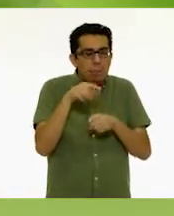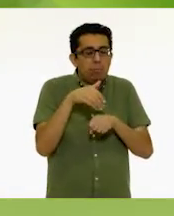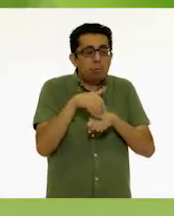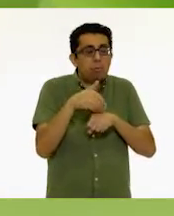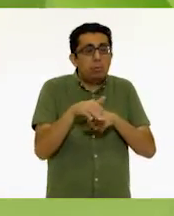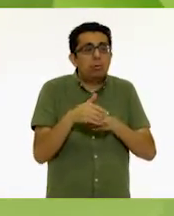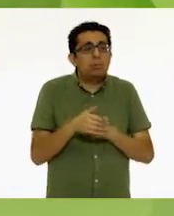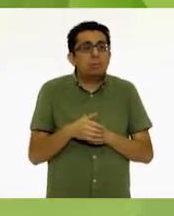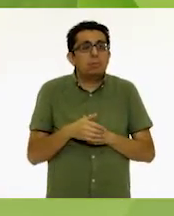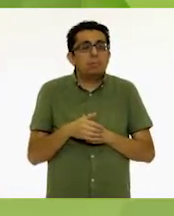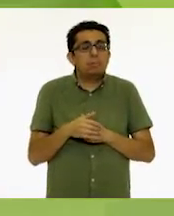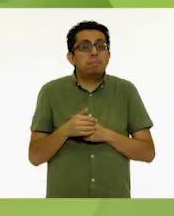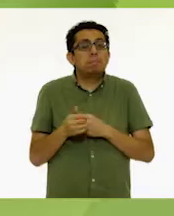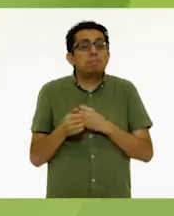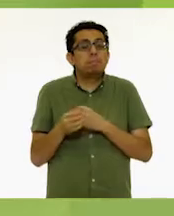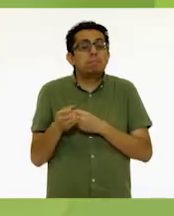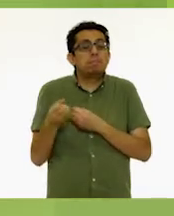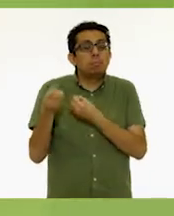Uno.